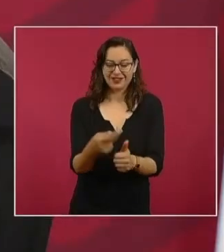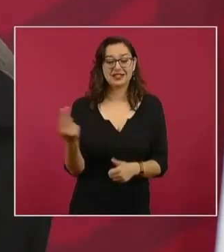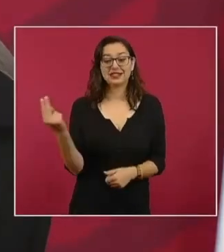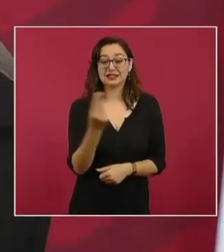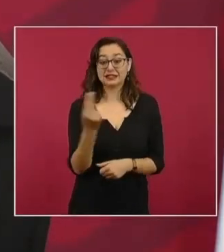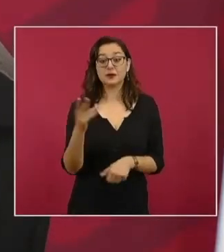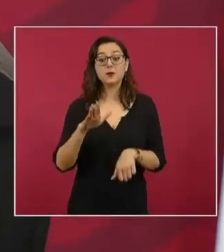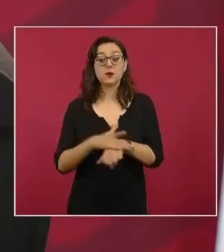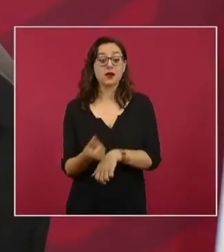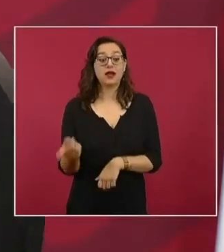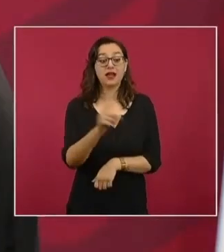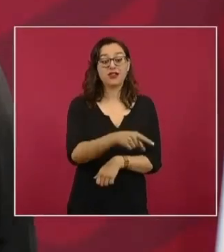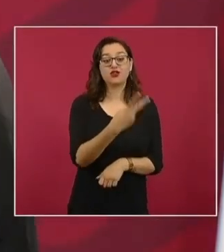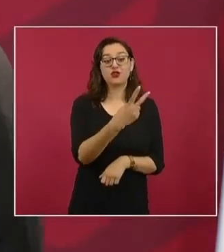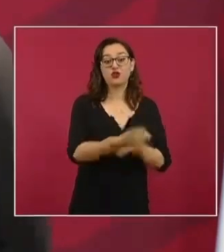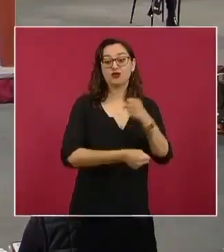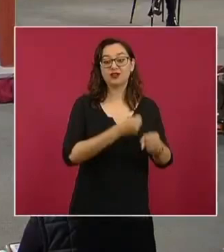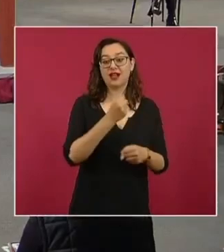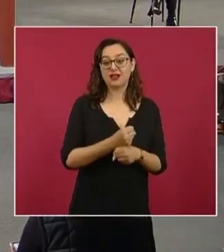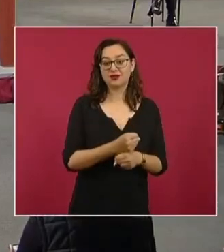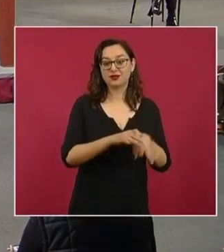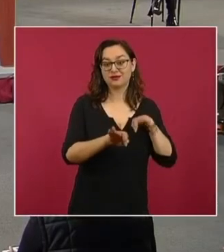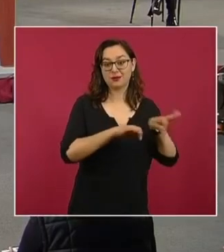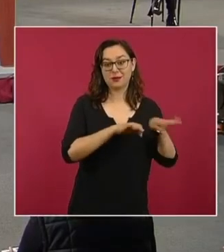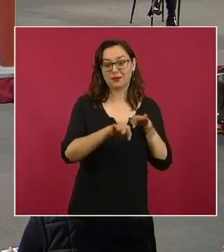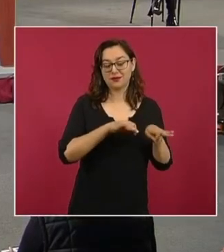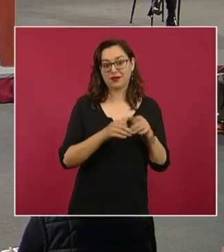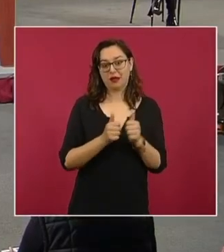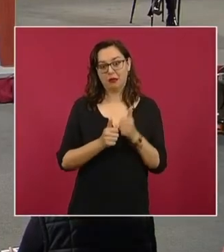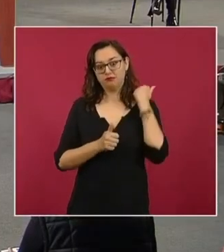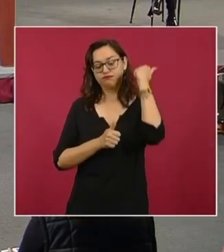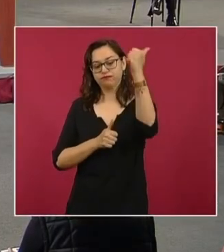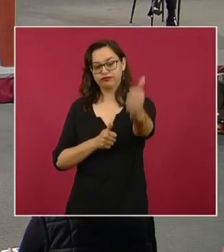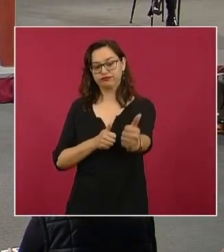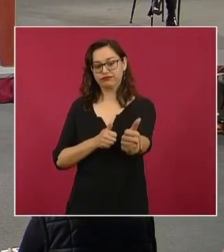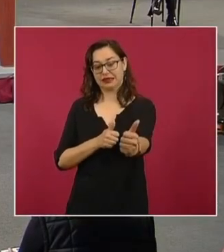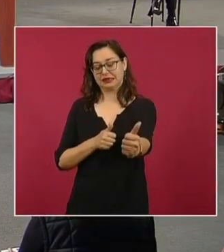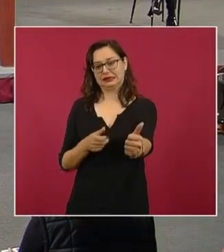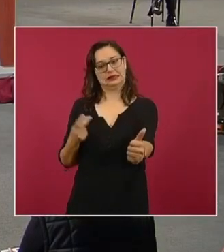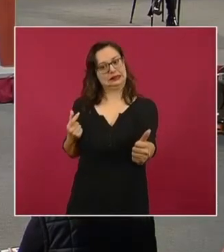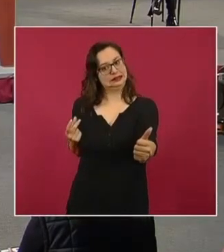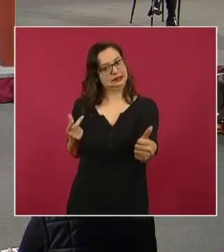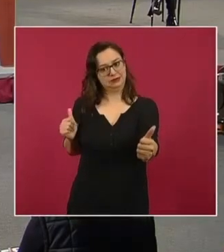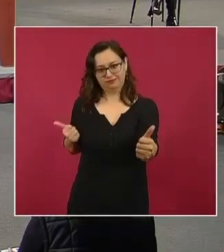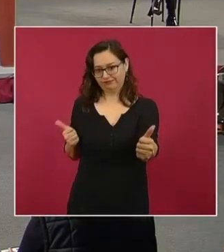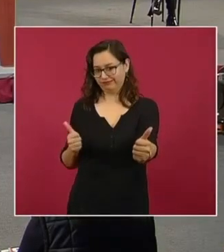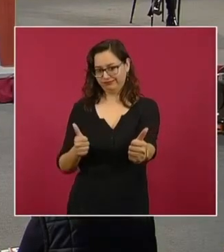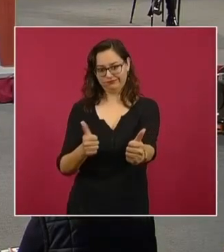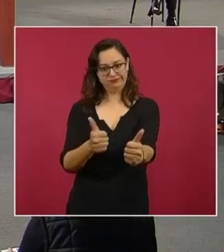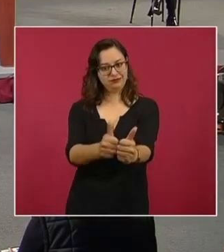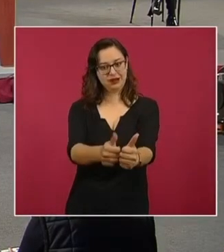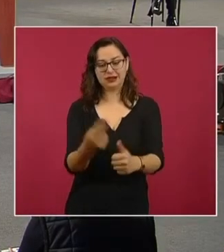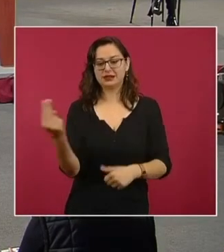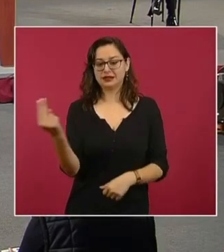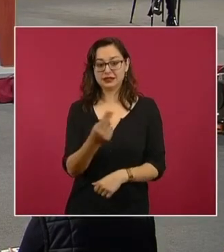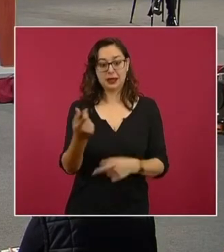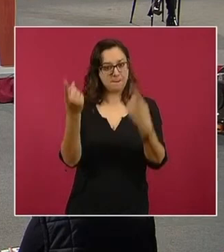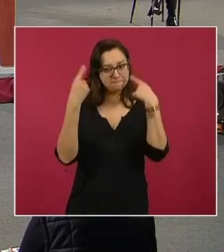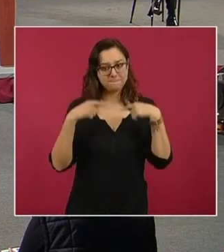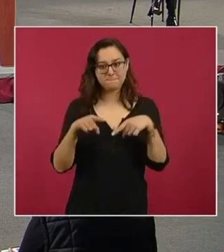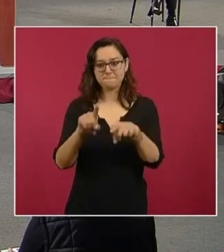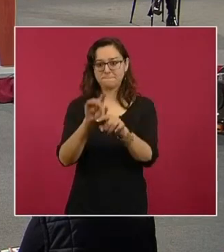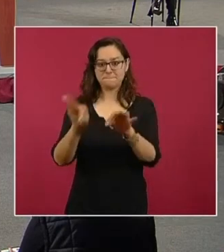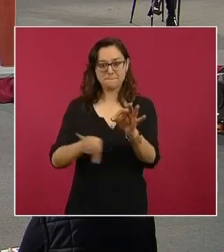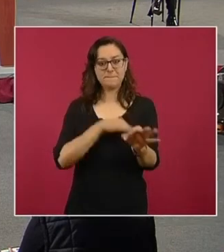como 2 años trabajando. Entonces eso es. El aeropuerto de Tulum va a